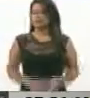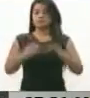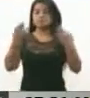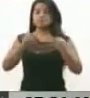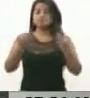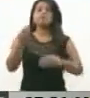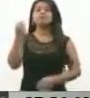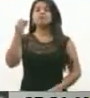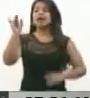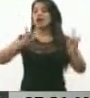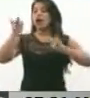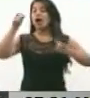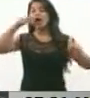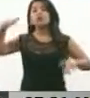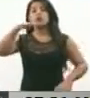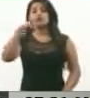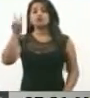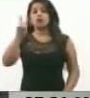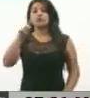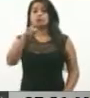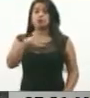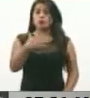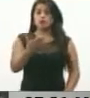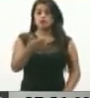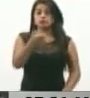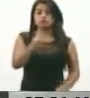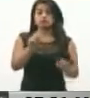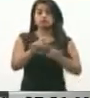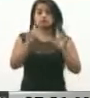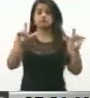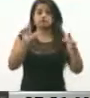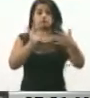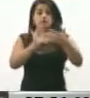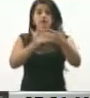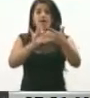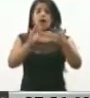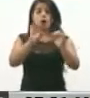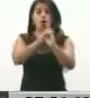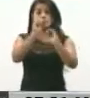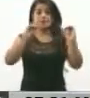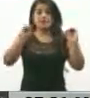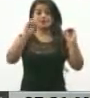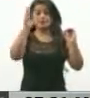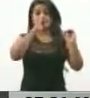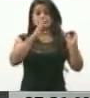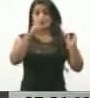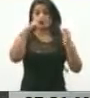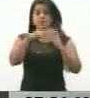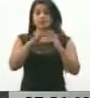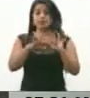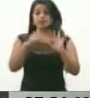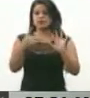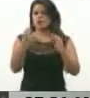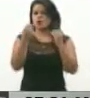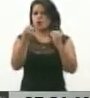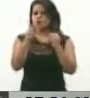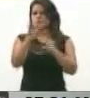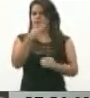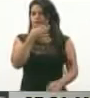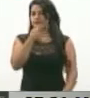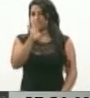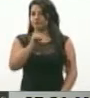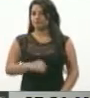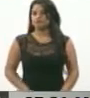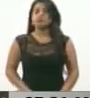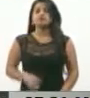al pueblo venezolano. Para activar la aplicación interactiva durante las Olimpiadas Río 2016, sigue los siguientes pasos.